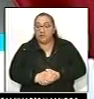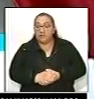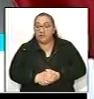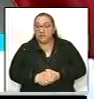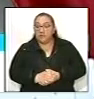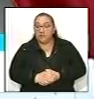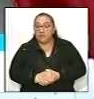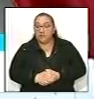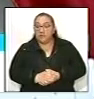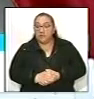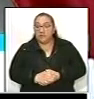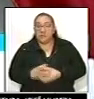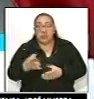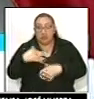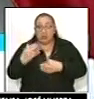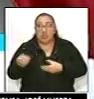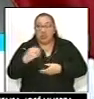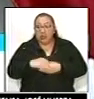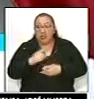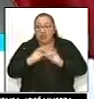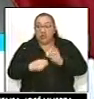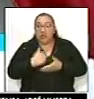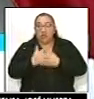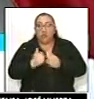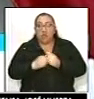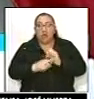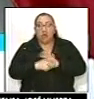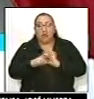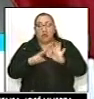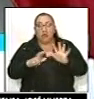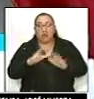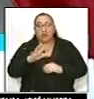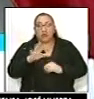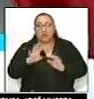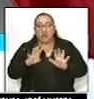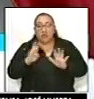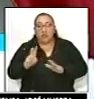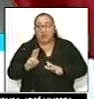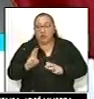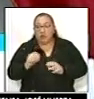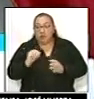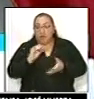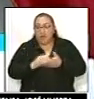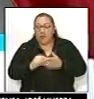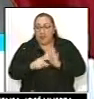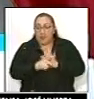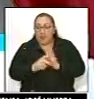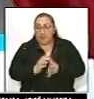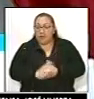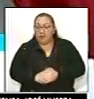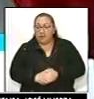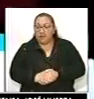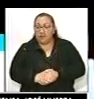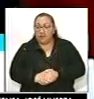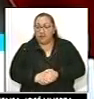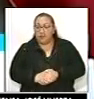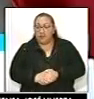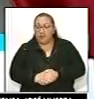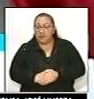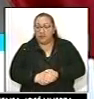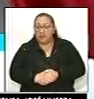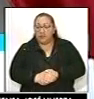y que el alcance a los beneficiarios de la ley 28.592 contemple esta ley general,